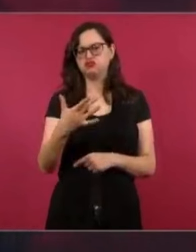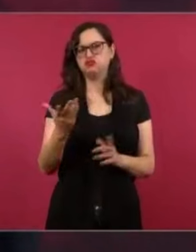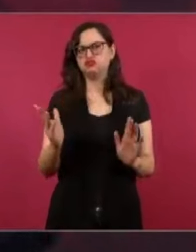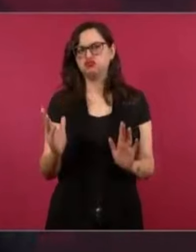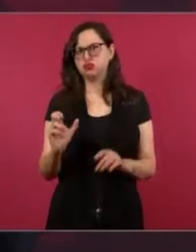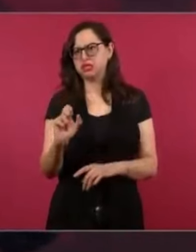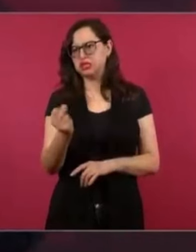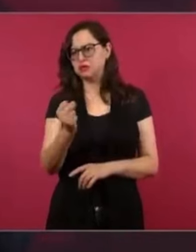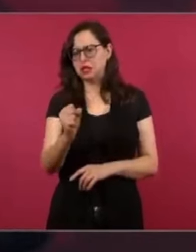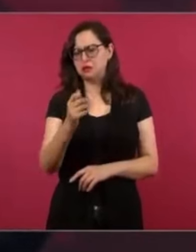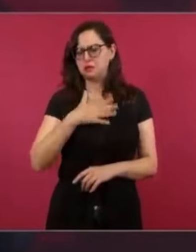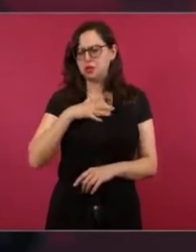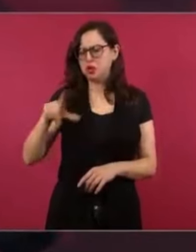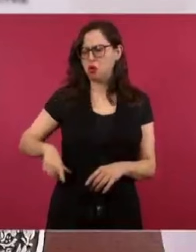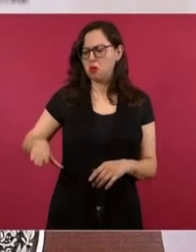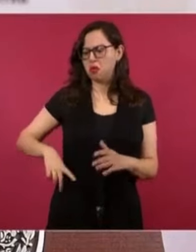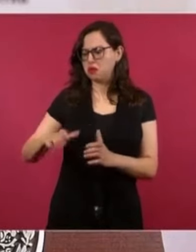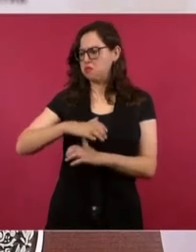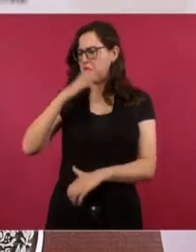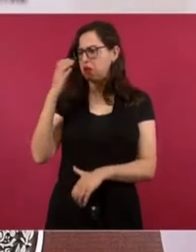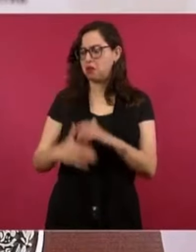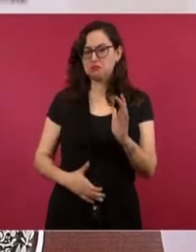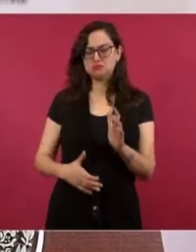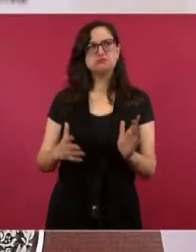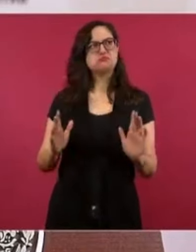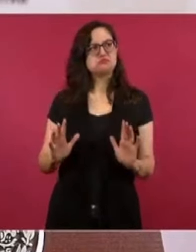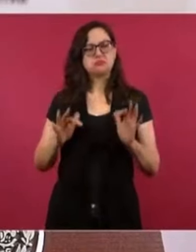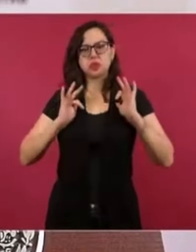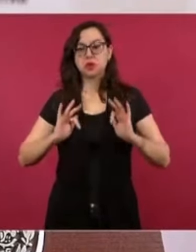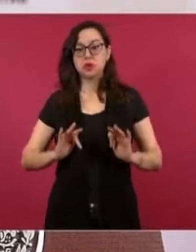un solo acto de represión.